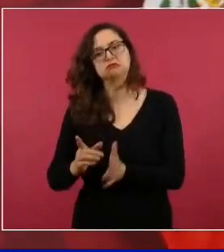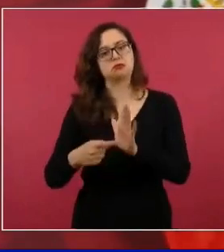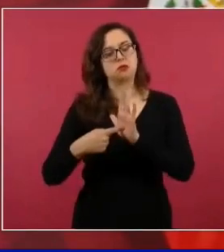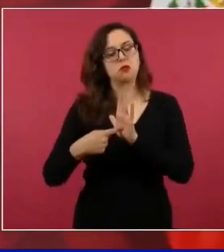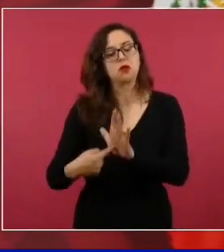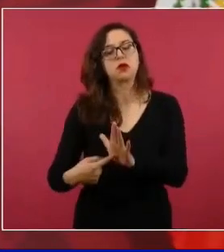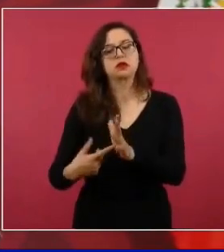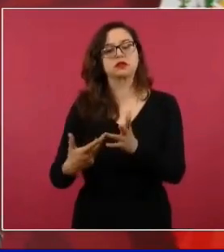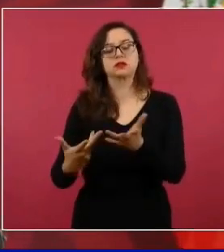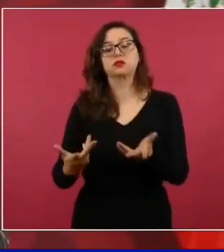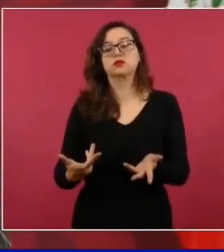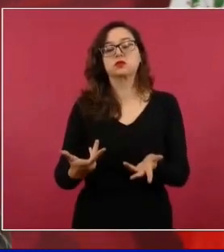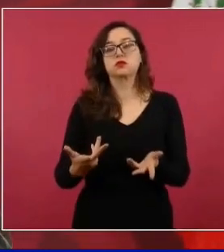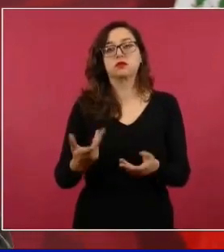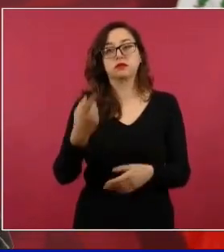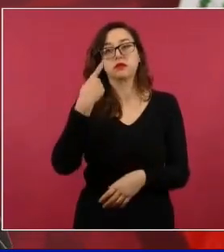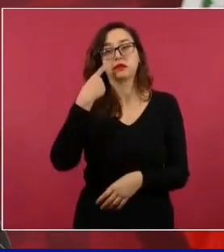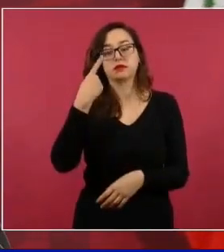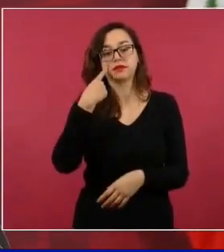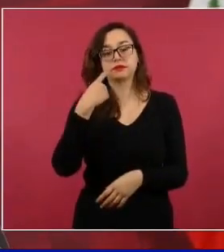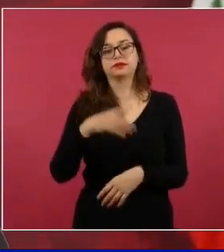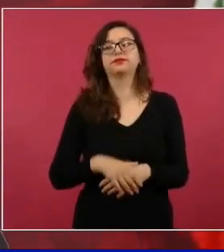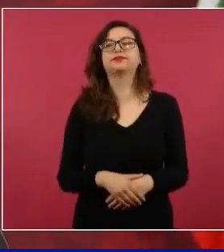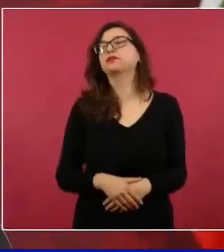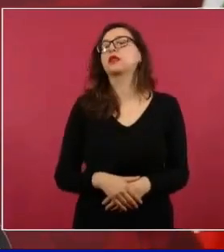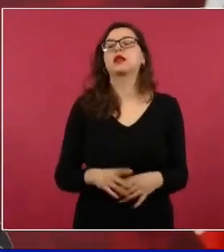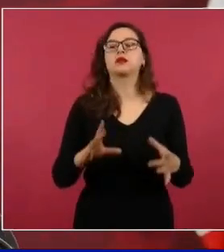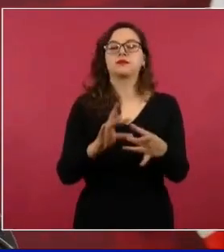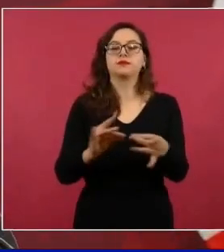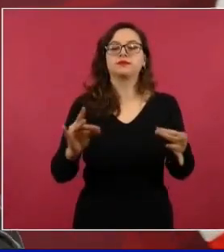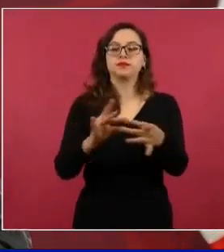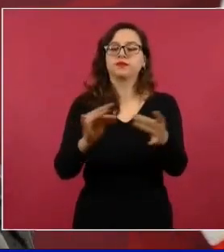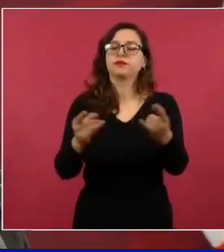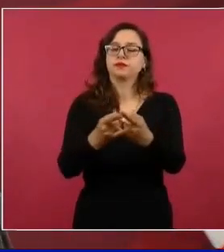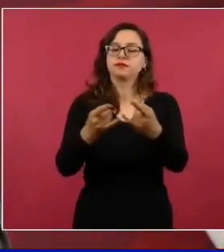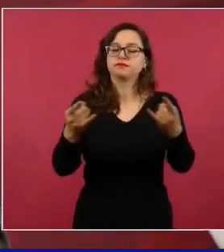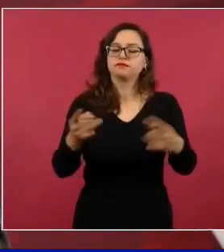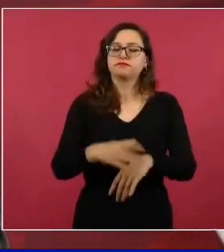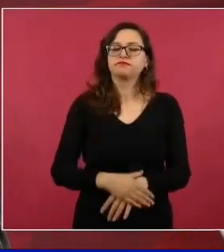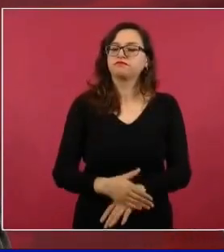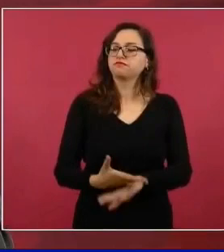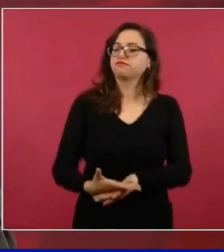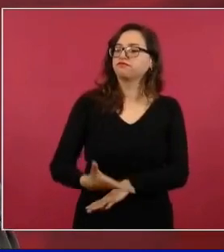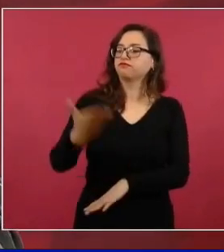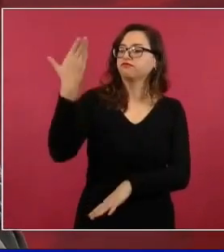cuando iba yo a tomar posesión del cargo, a sabiendas